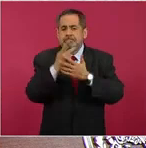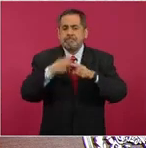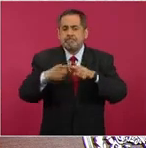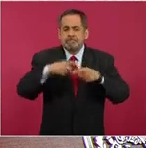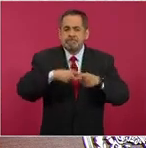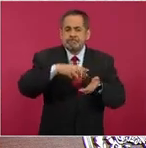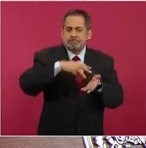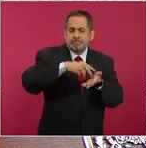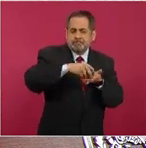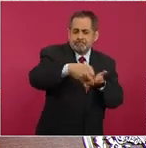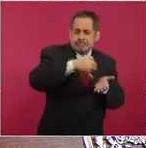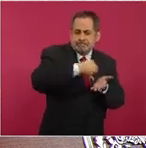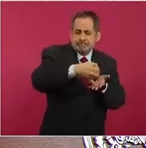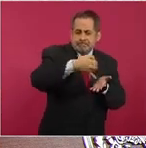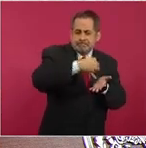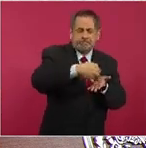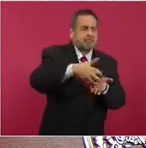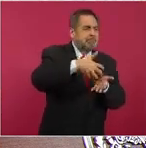importante del mundo,